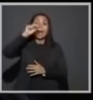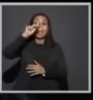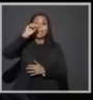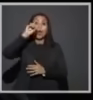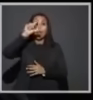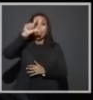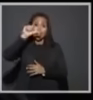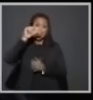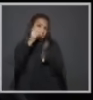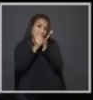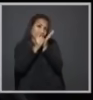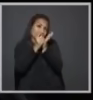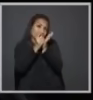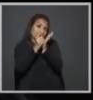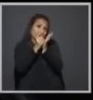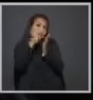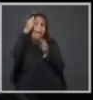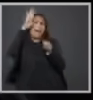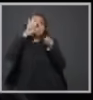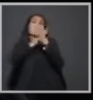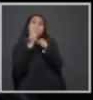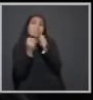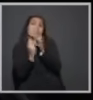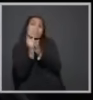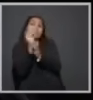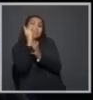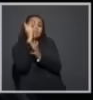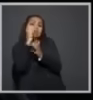y lo hacen para comer.